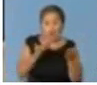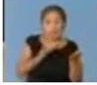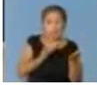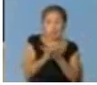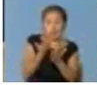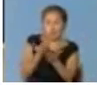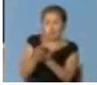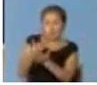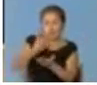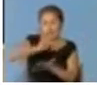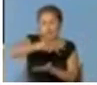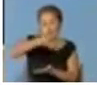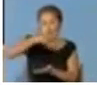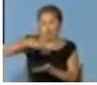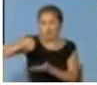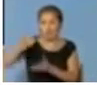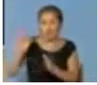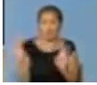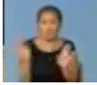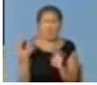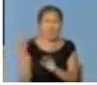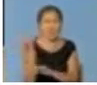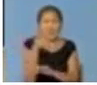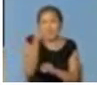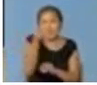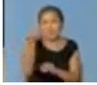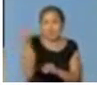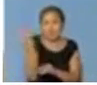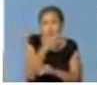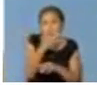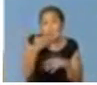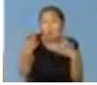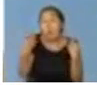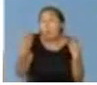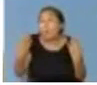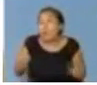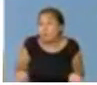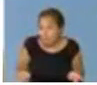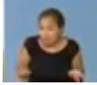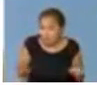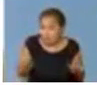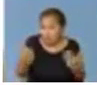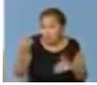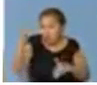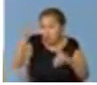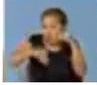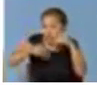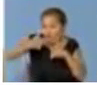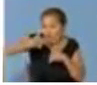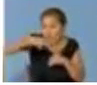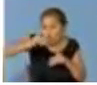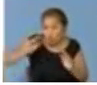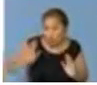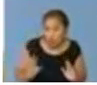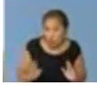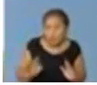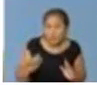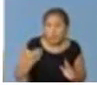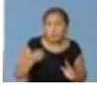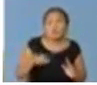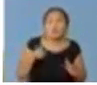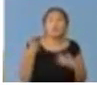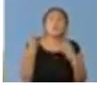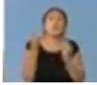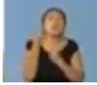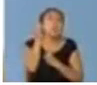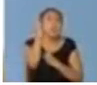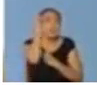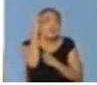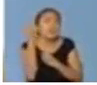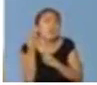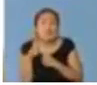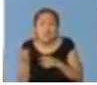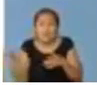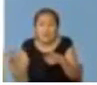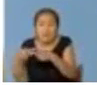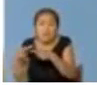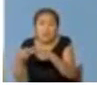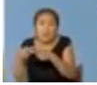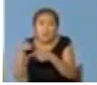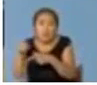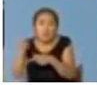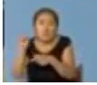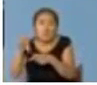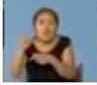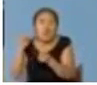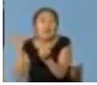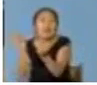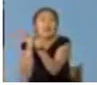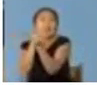en el recinto con mayoría absoluta, que esta es otra parte de la historia. ¿Cuál es la intención del oficialismo? Básicamente de Cambiemos,